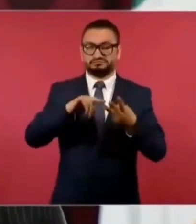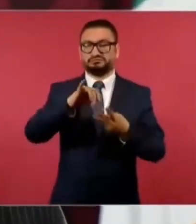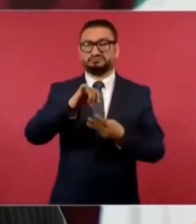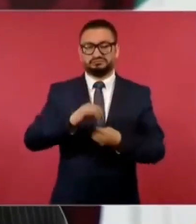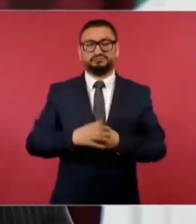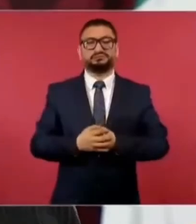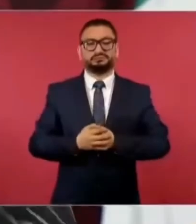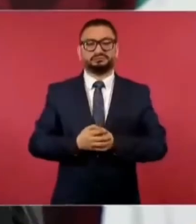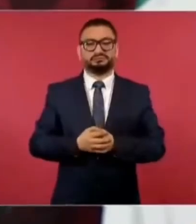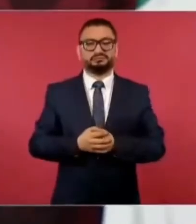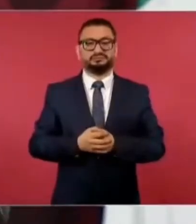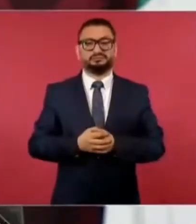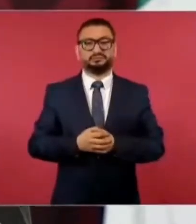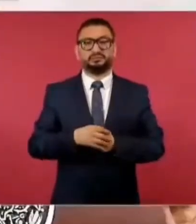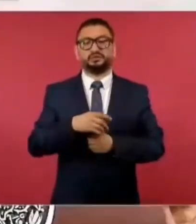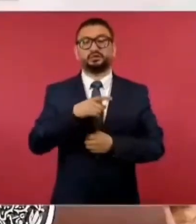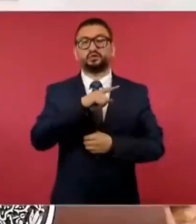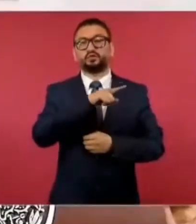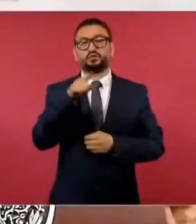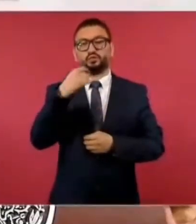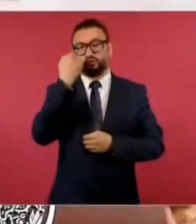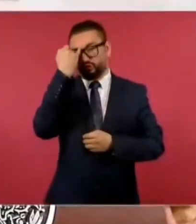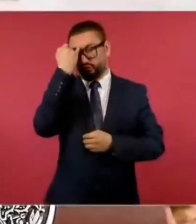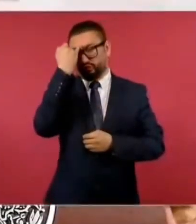es una cuestión ideológica